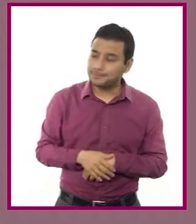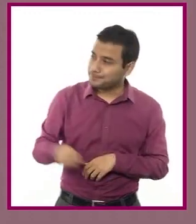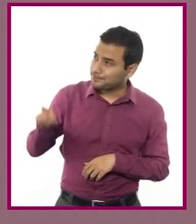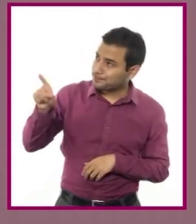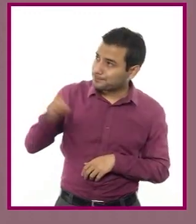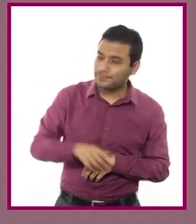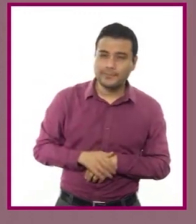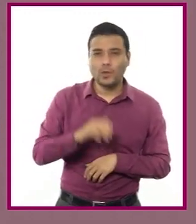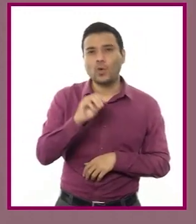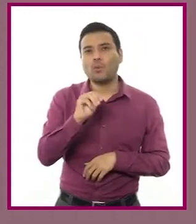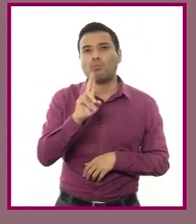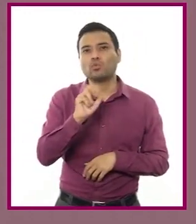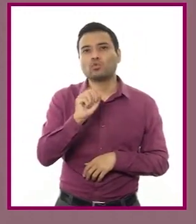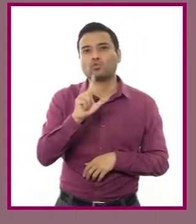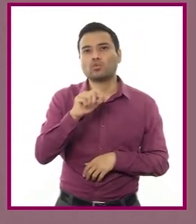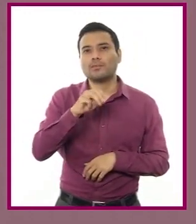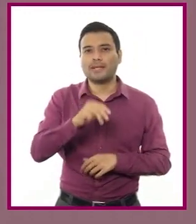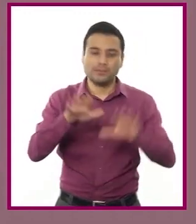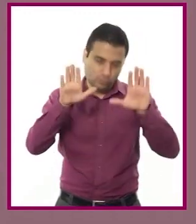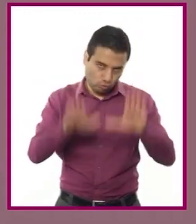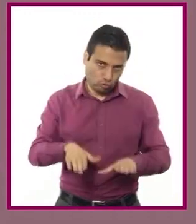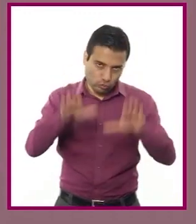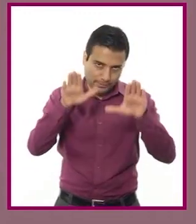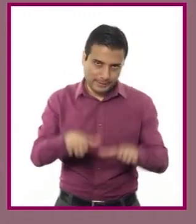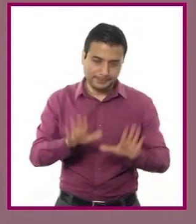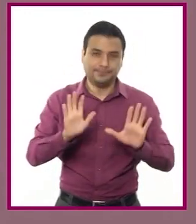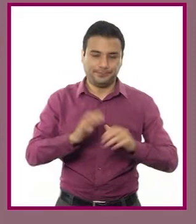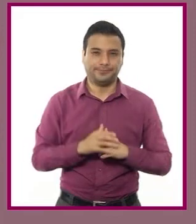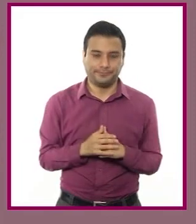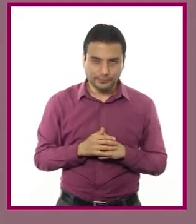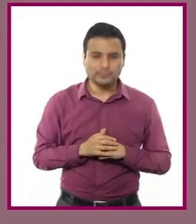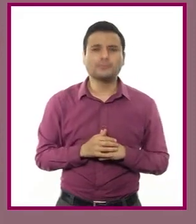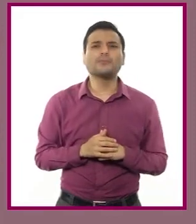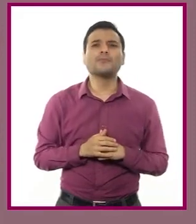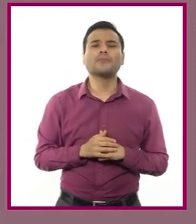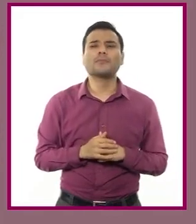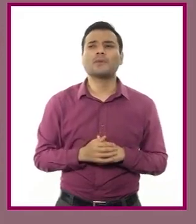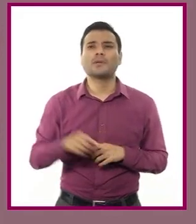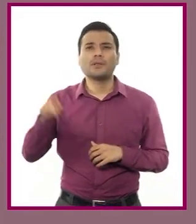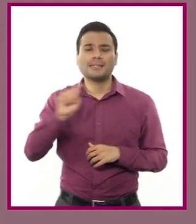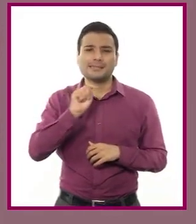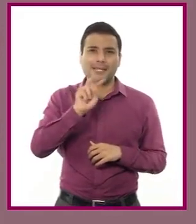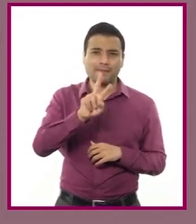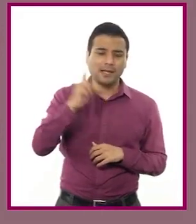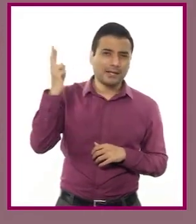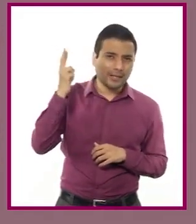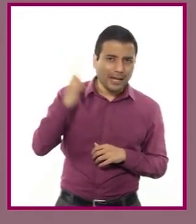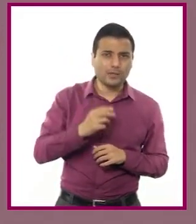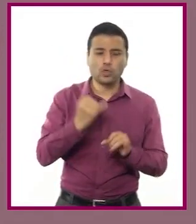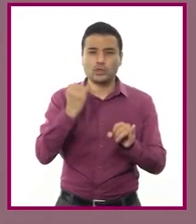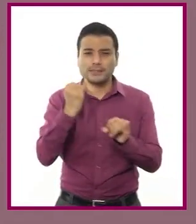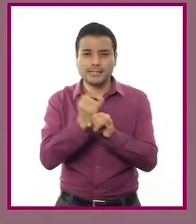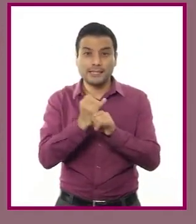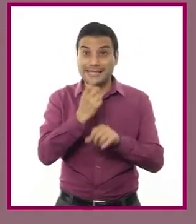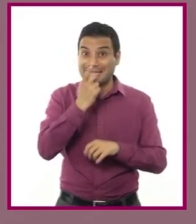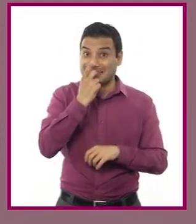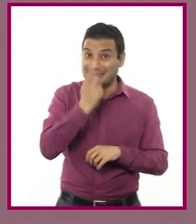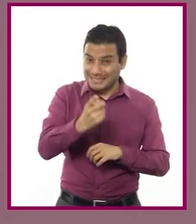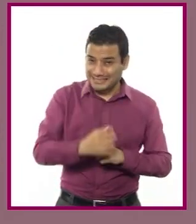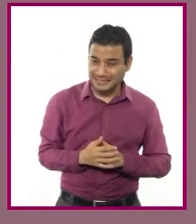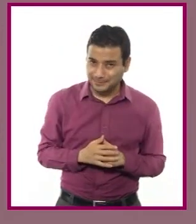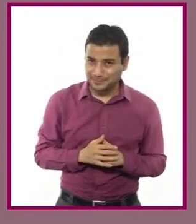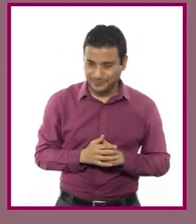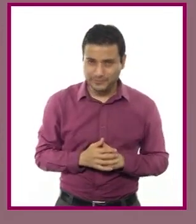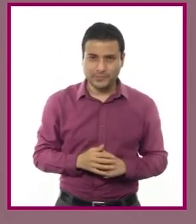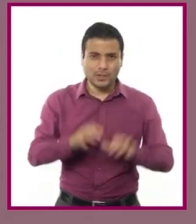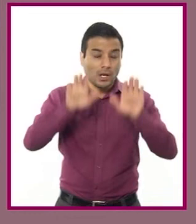musulmanes. En las últimas décadas, los medios de comunicación han relacionado el fundamentalismo islámico